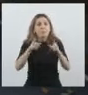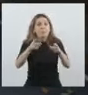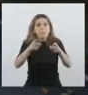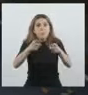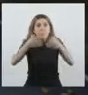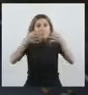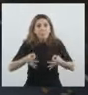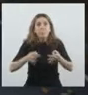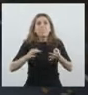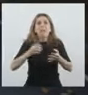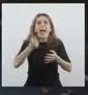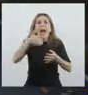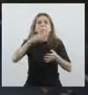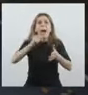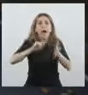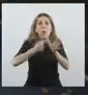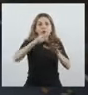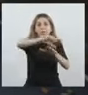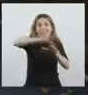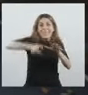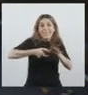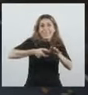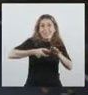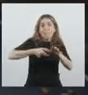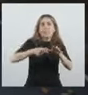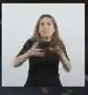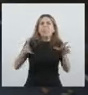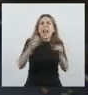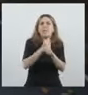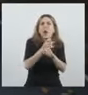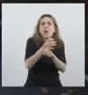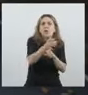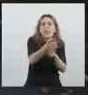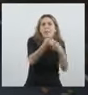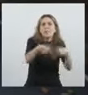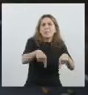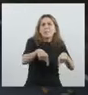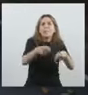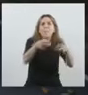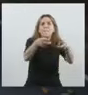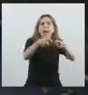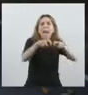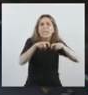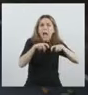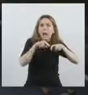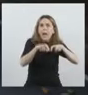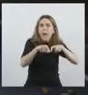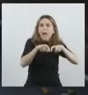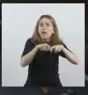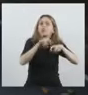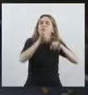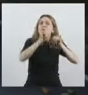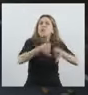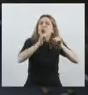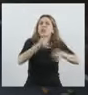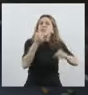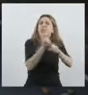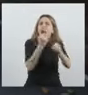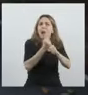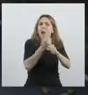Concretamente en el AMBA, solo podrán usar transporte público de pasajeros, trabajadores considerados